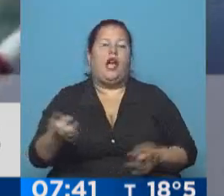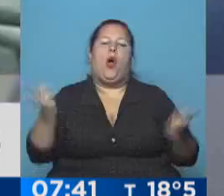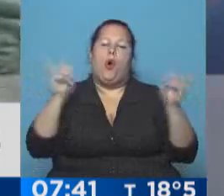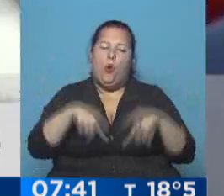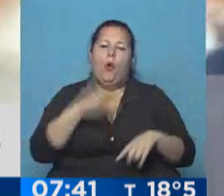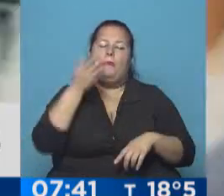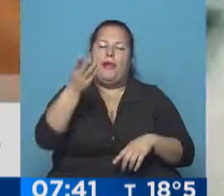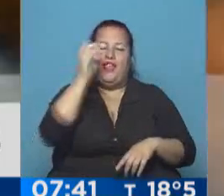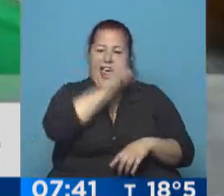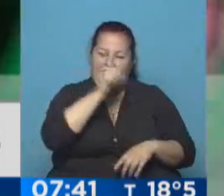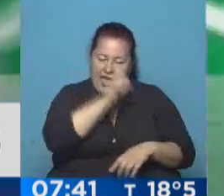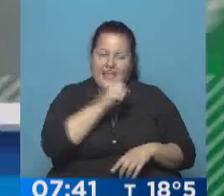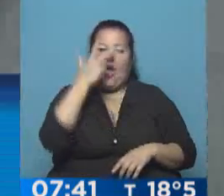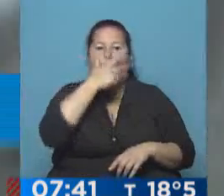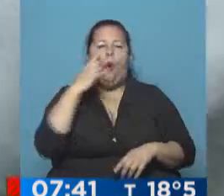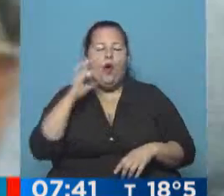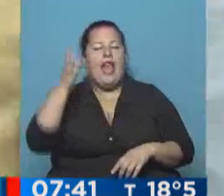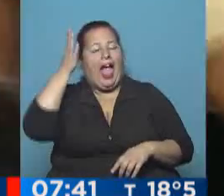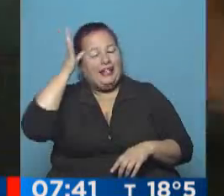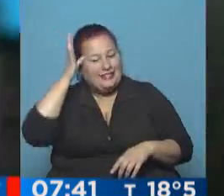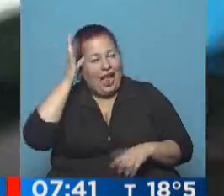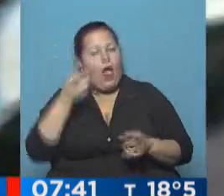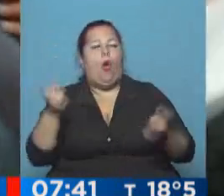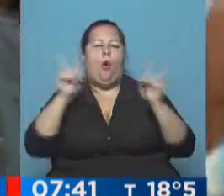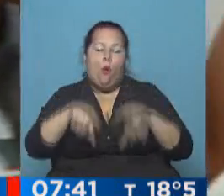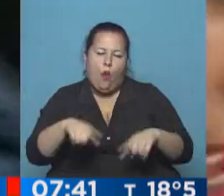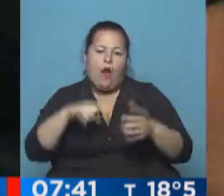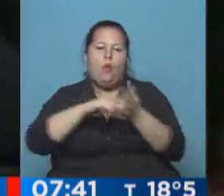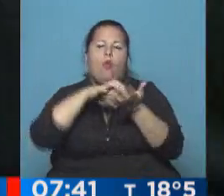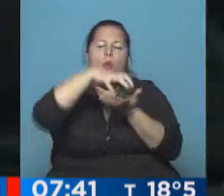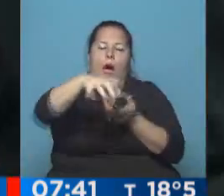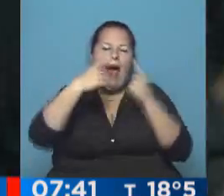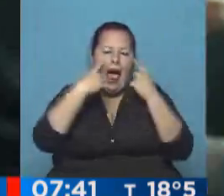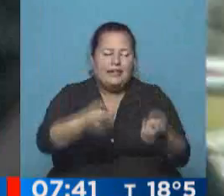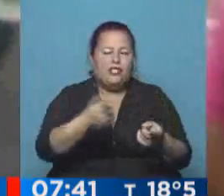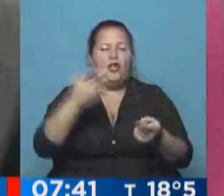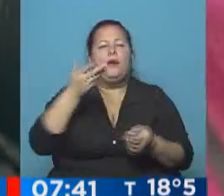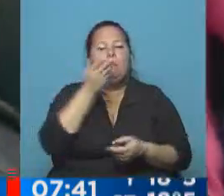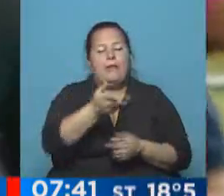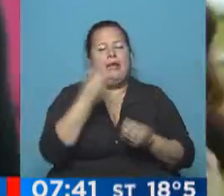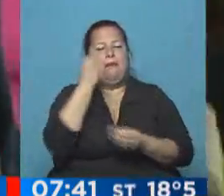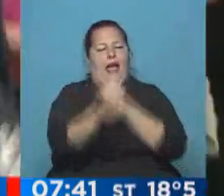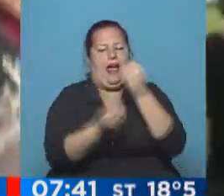volvió a pedirle a Grecia, Hungría e Italia que restablezcan centros de atención a solicitudes de asilo.